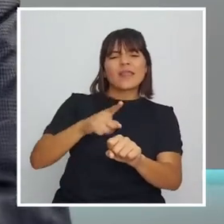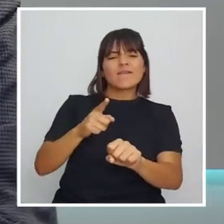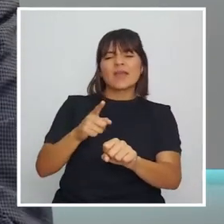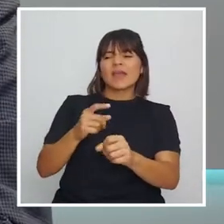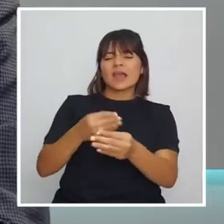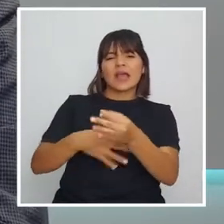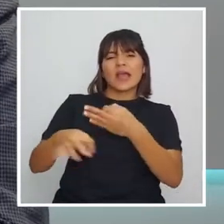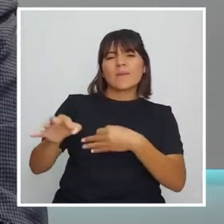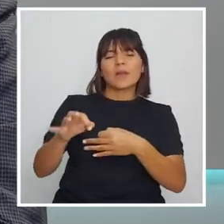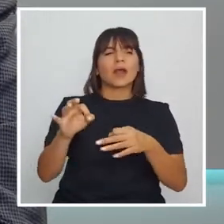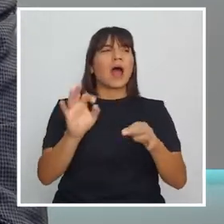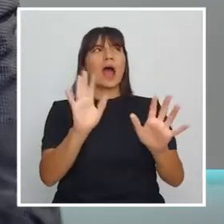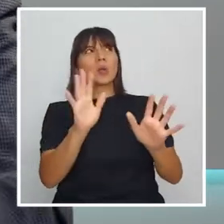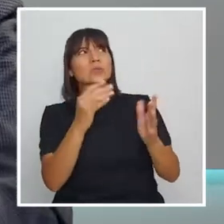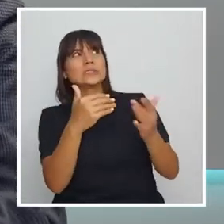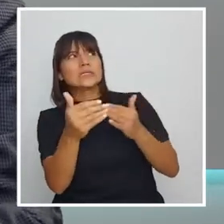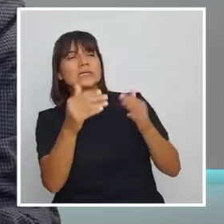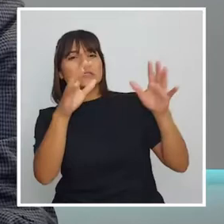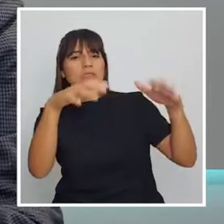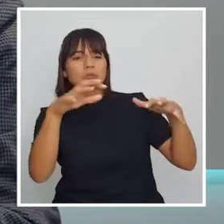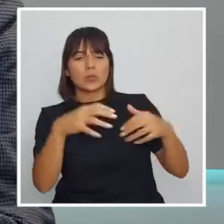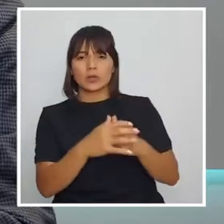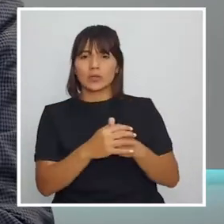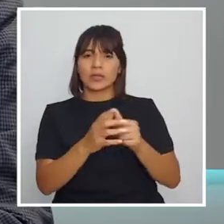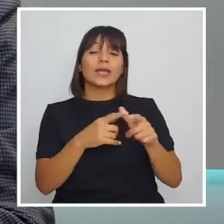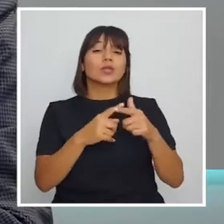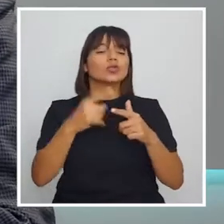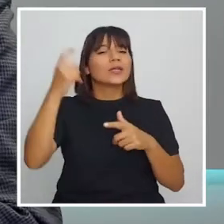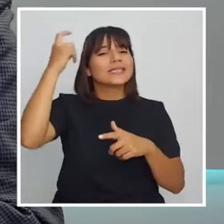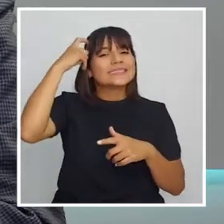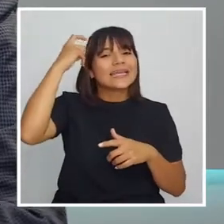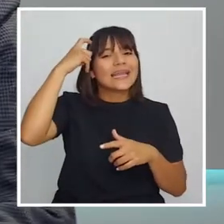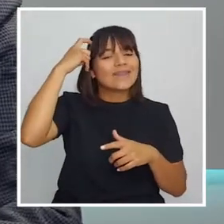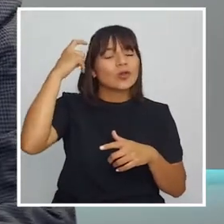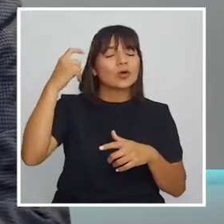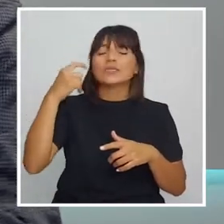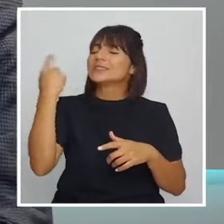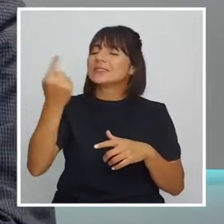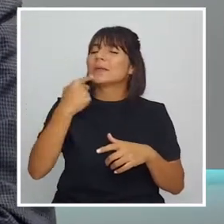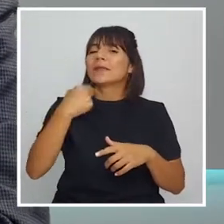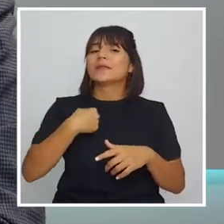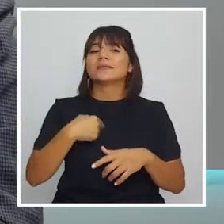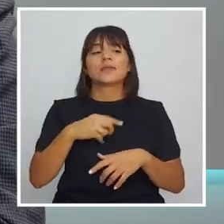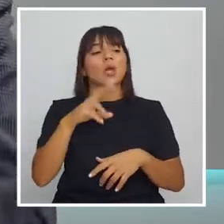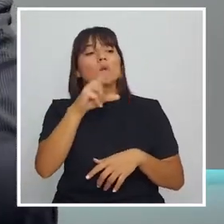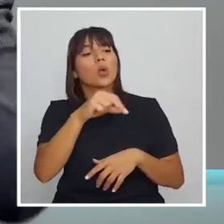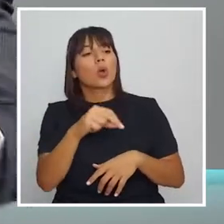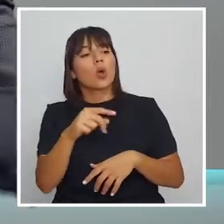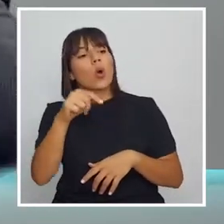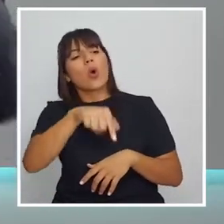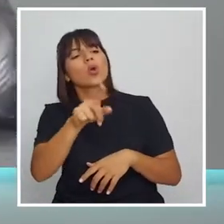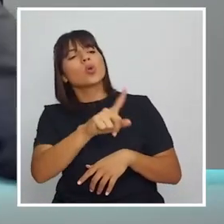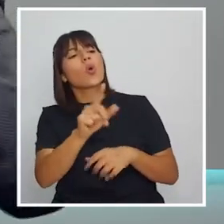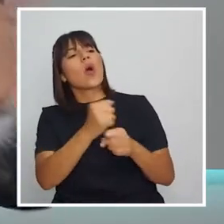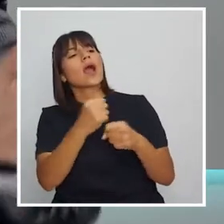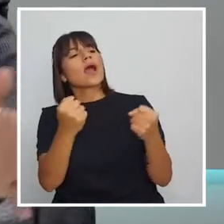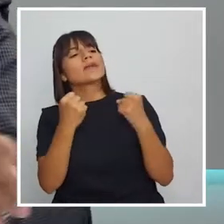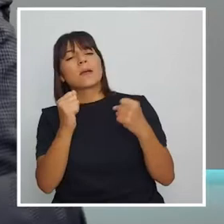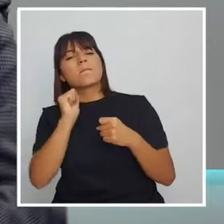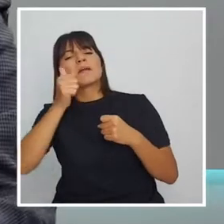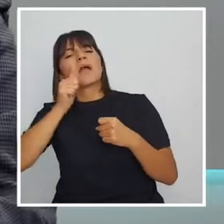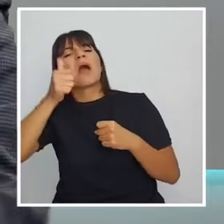No, ya va a llover. Y entonces el cerebro nos convence, no, hoy no hay ejercicio. Y mañana tampoco, y pasado